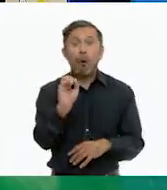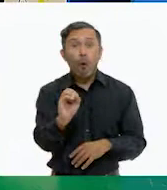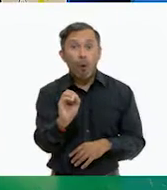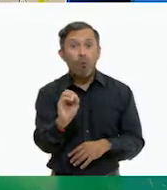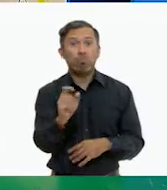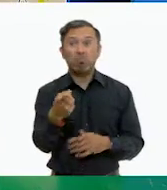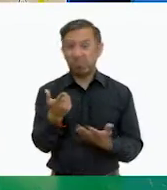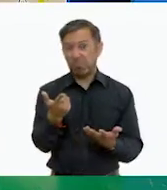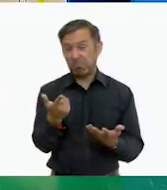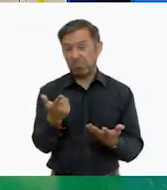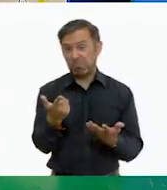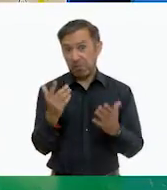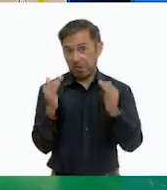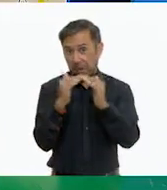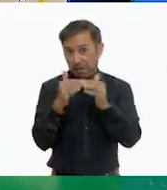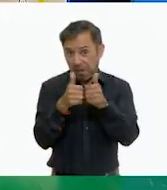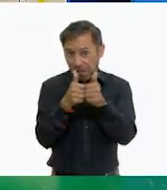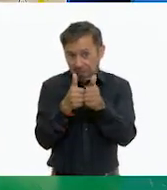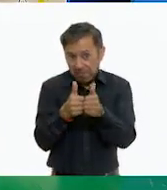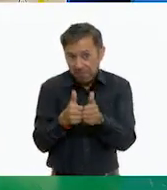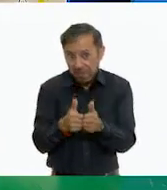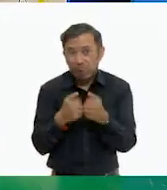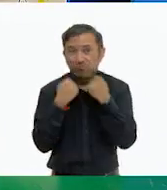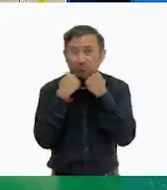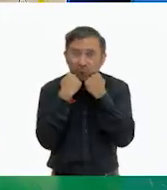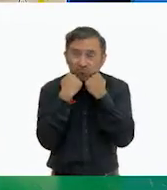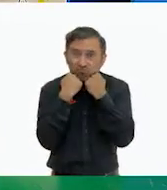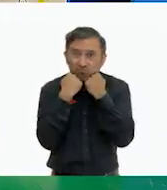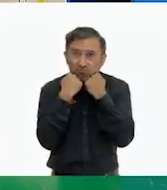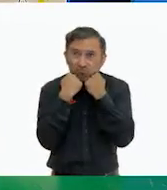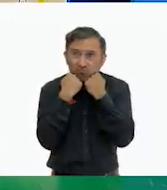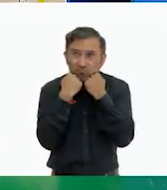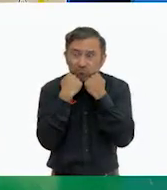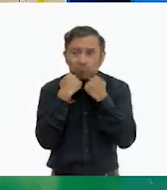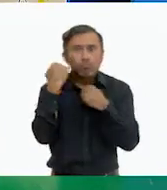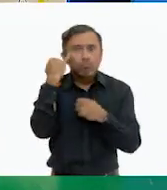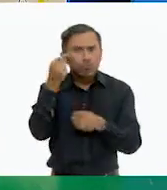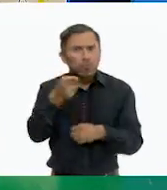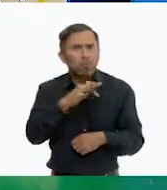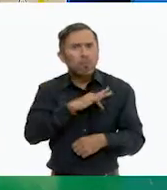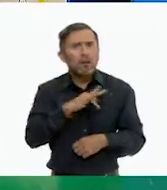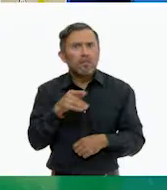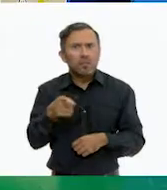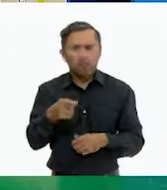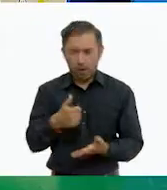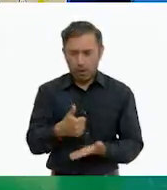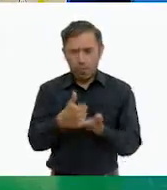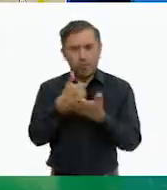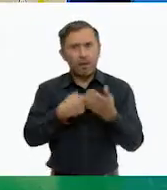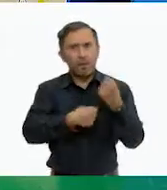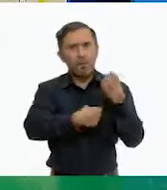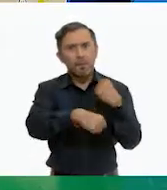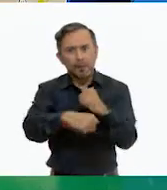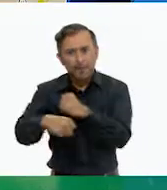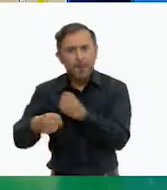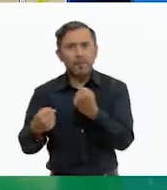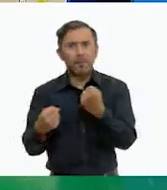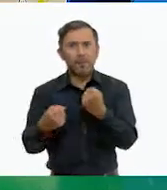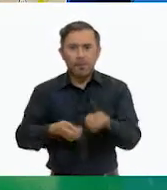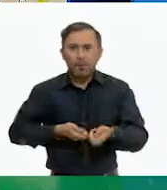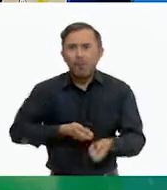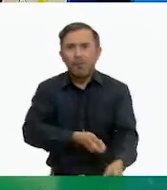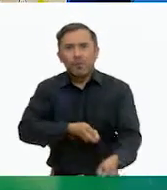todavía en el encierro en casa, podemos también ayudar a barrer, ayudar a